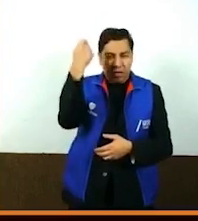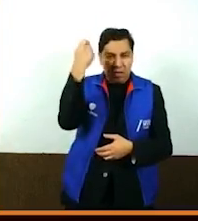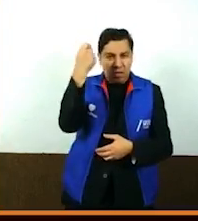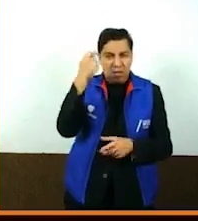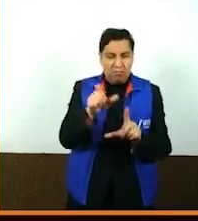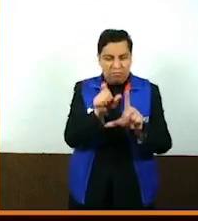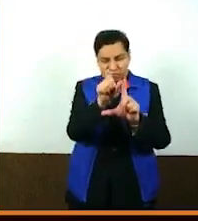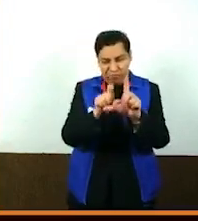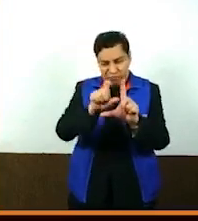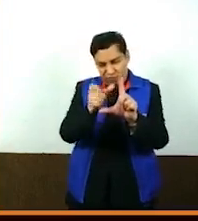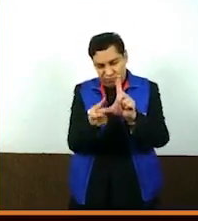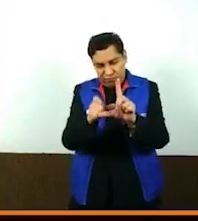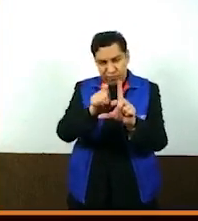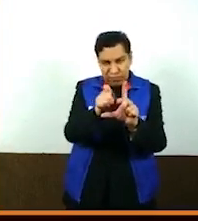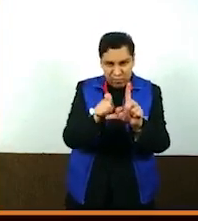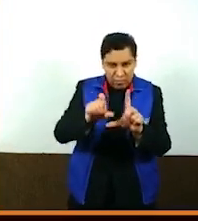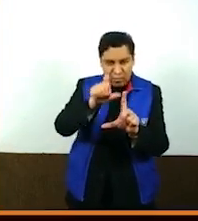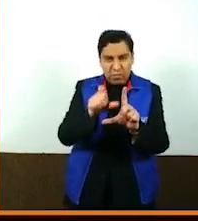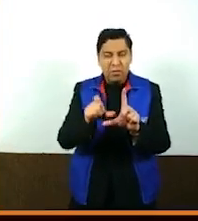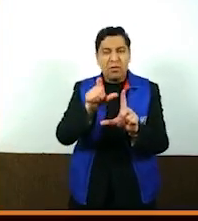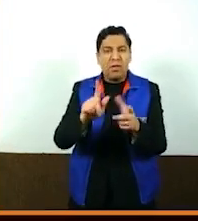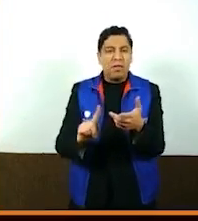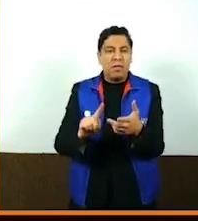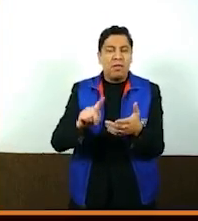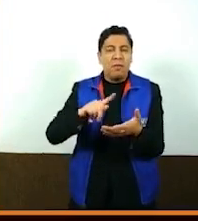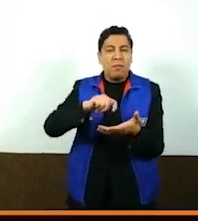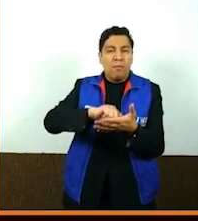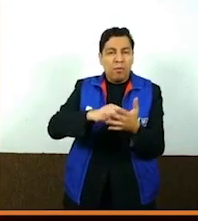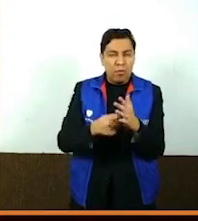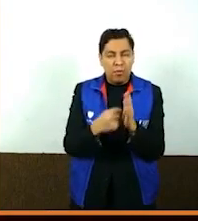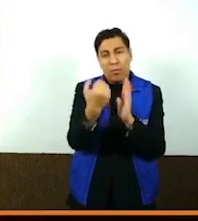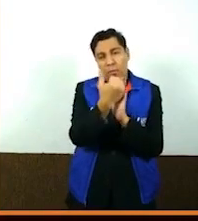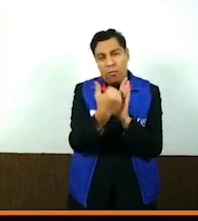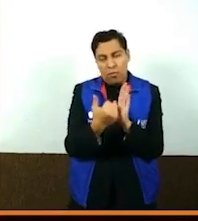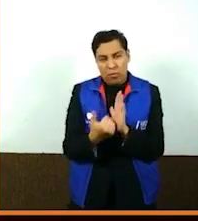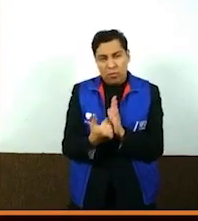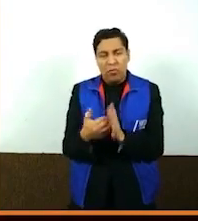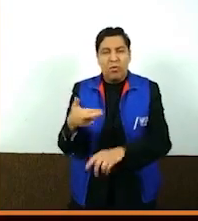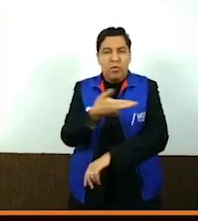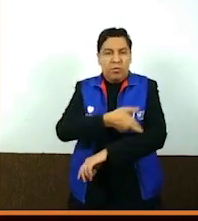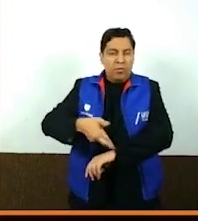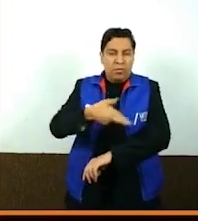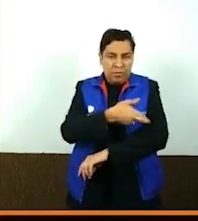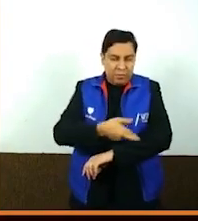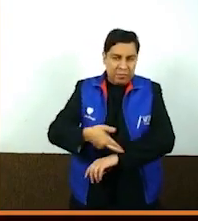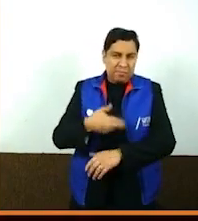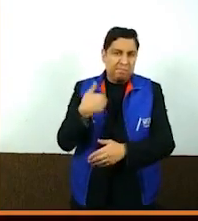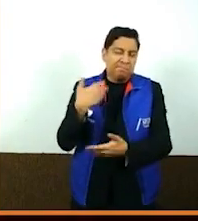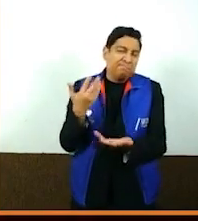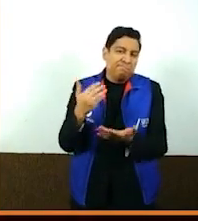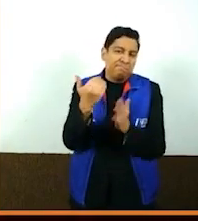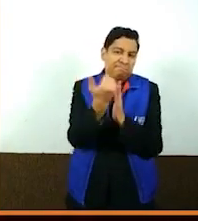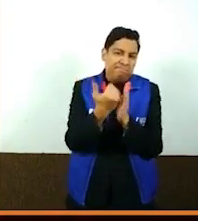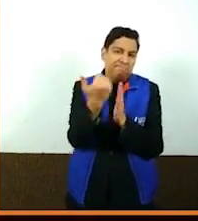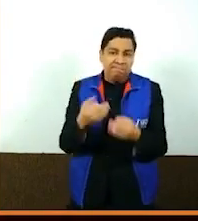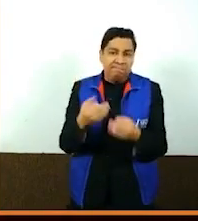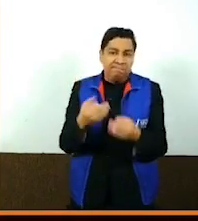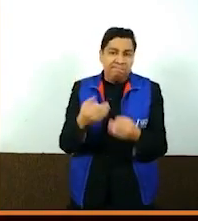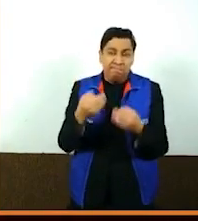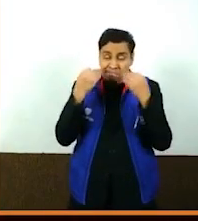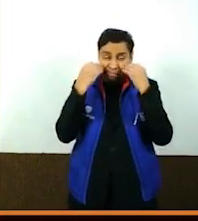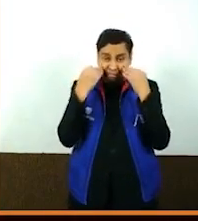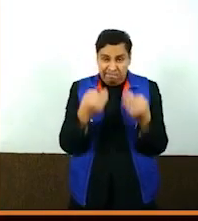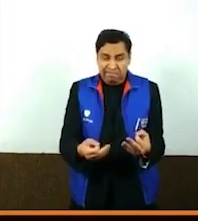de tecnologías, de información, de protocolos, de políticas, de procedimientos, etcétera. De lo tangible y